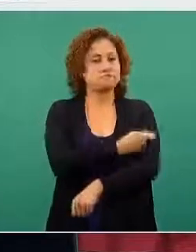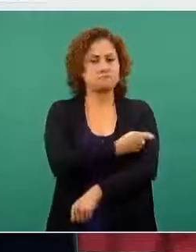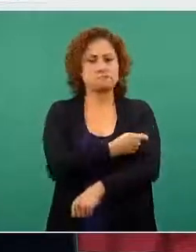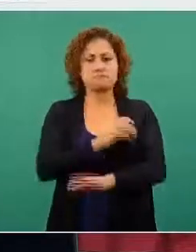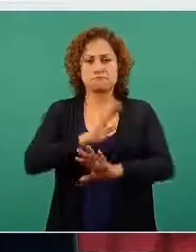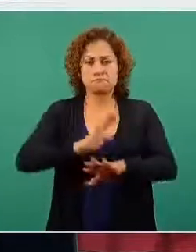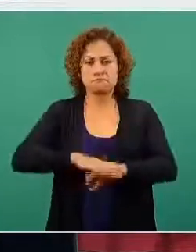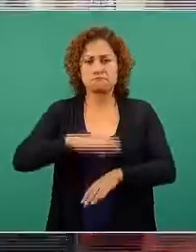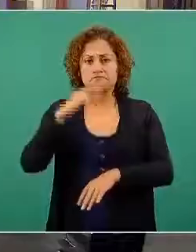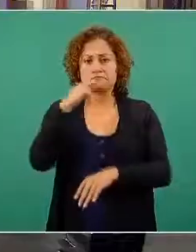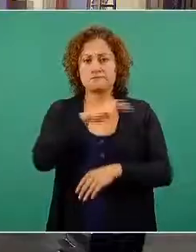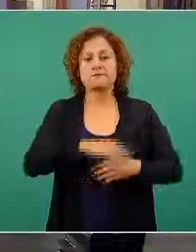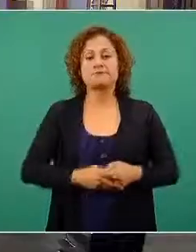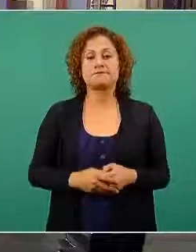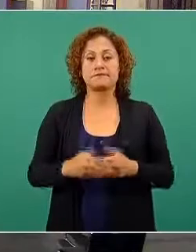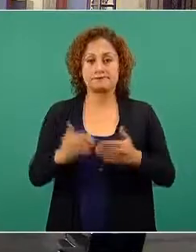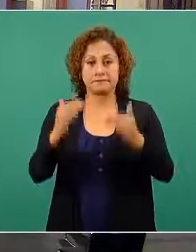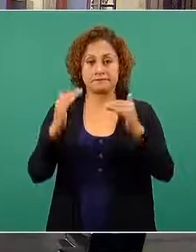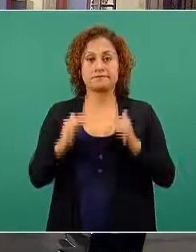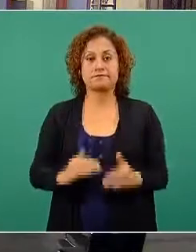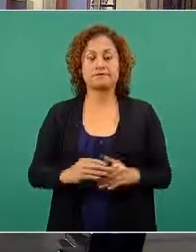rápidamente. La siguiente, por favor.